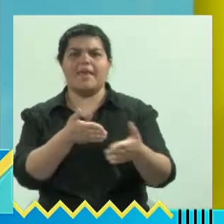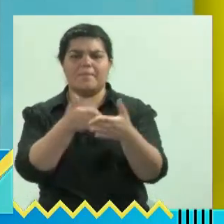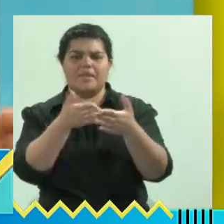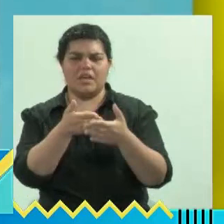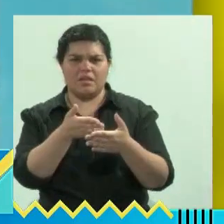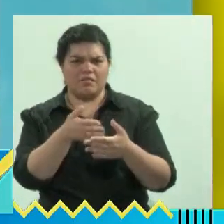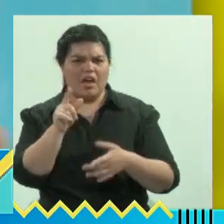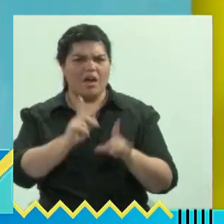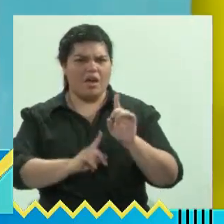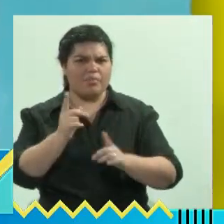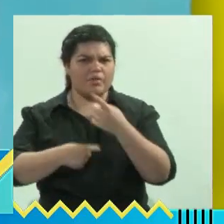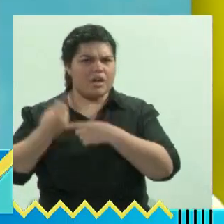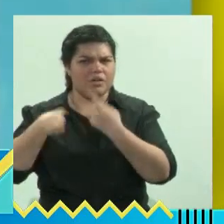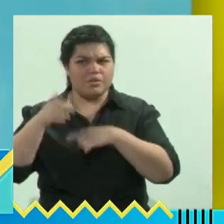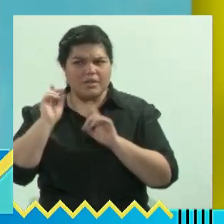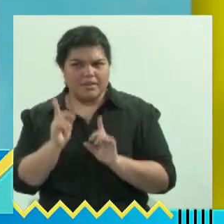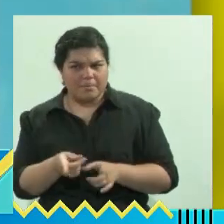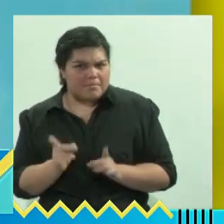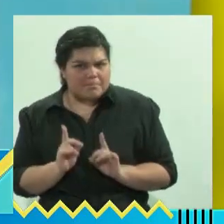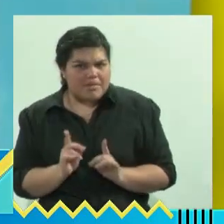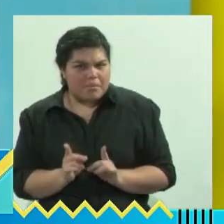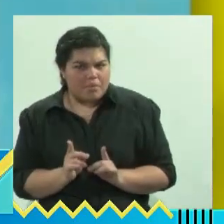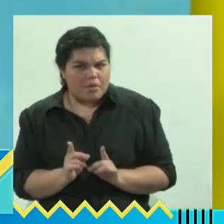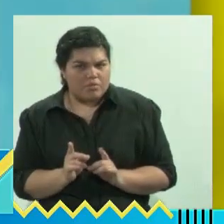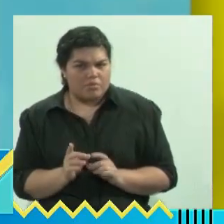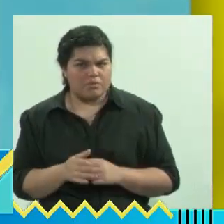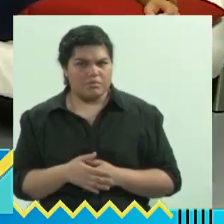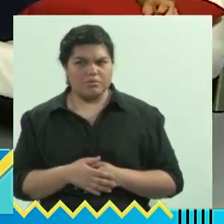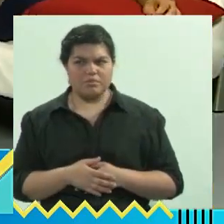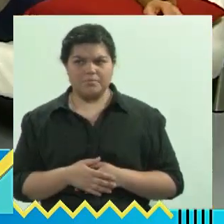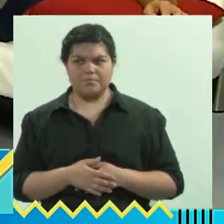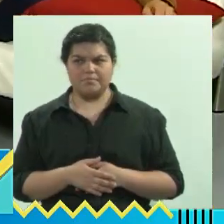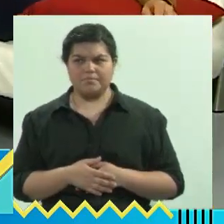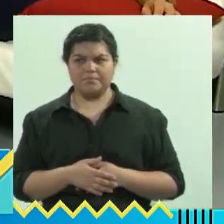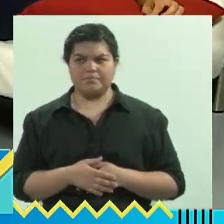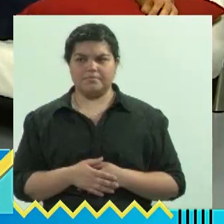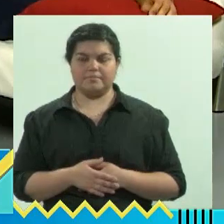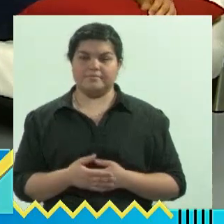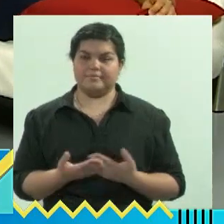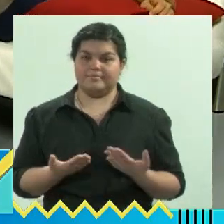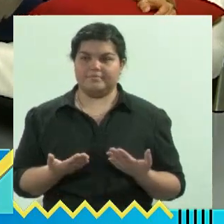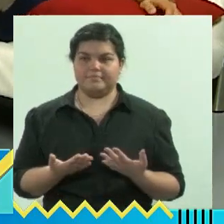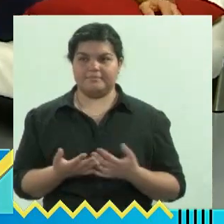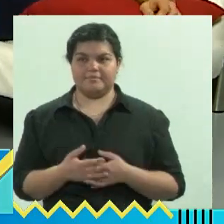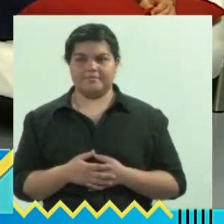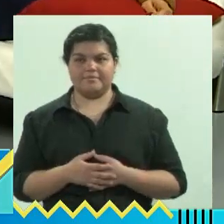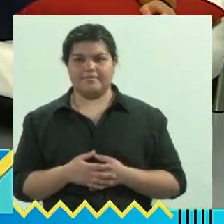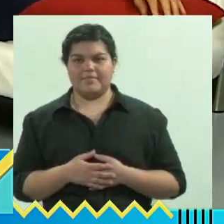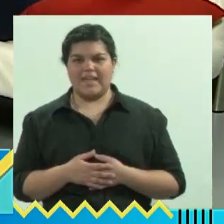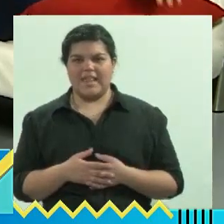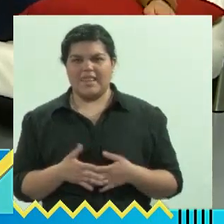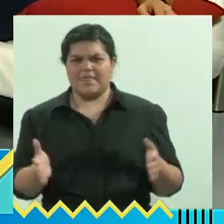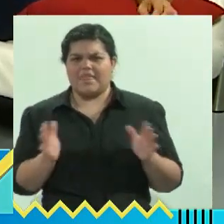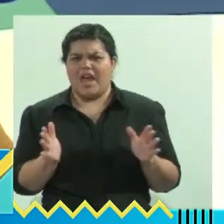por ahí algunas historias que hasta el día de hoy se siguen contando? Bueno, el terror,